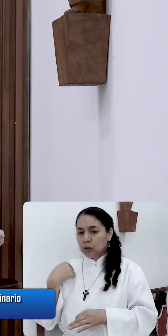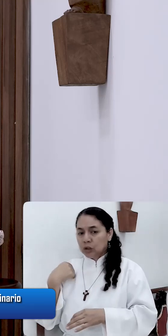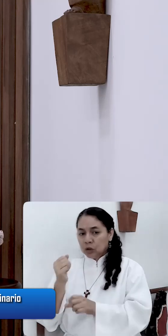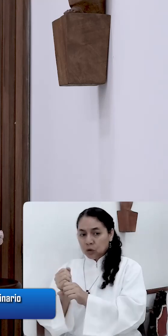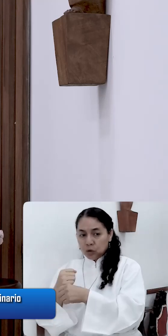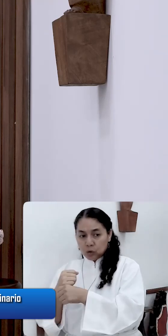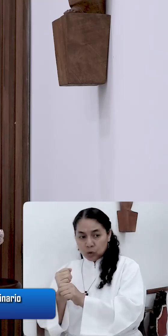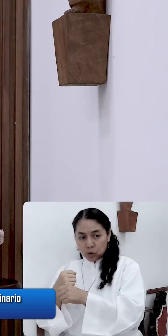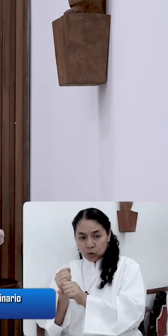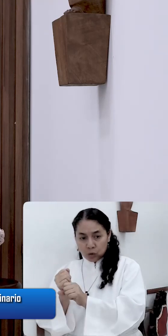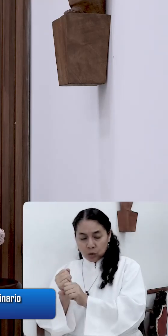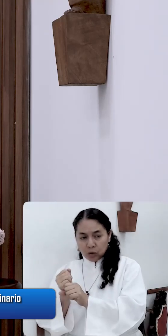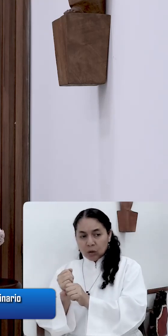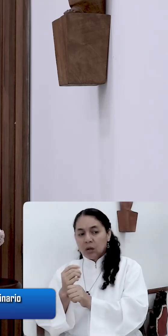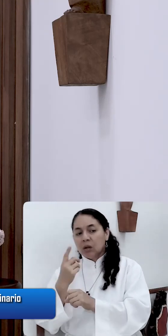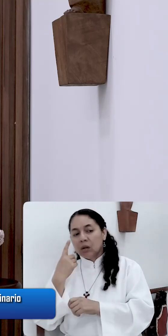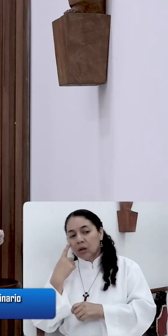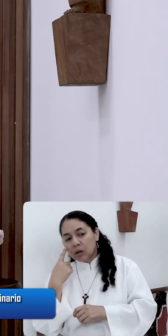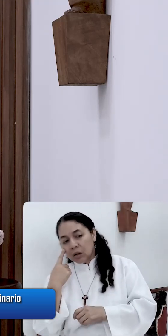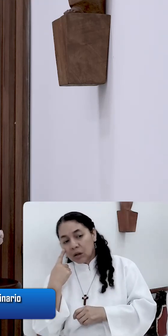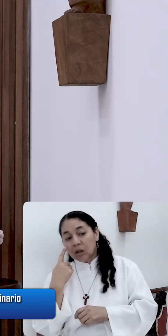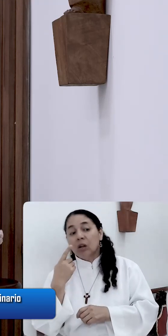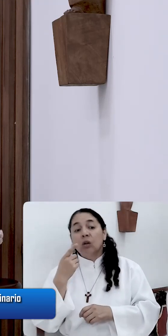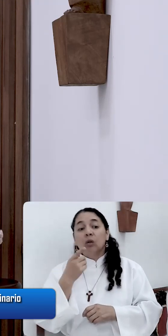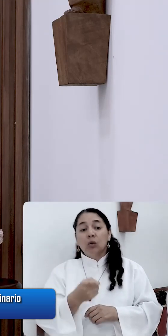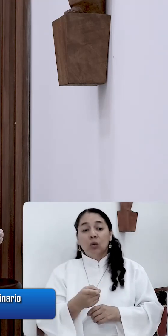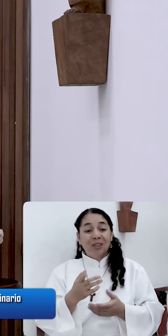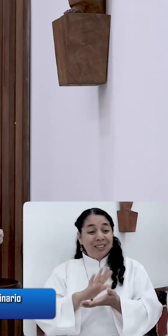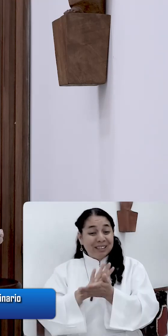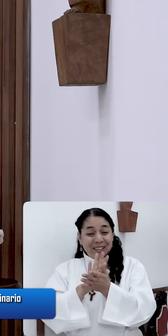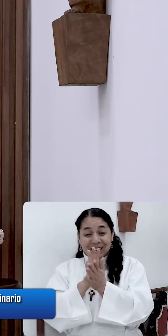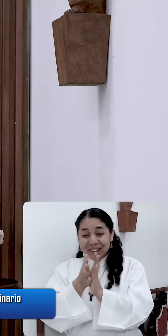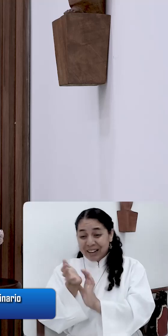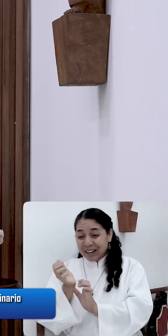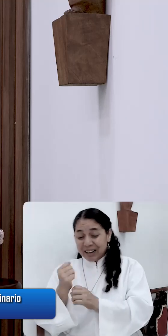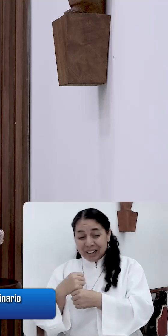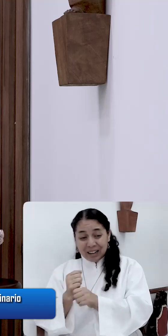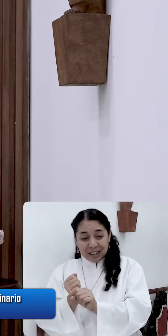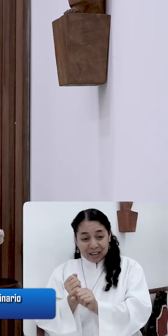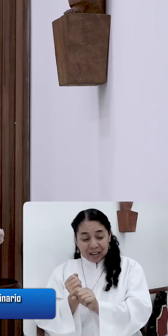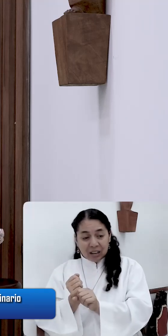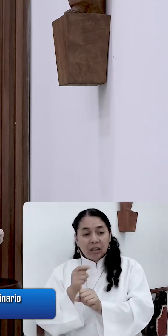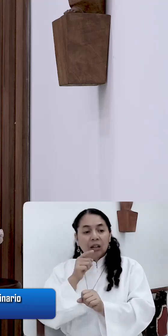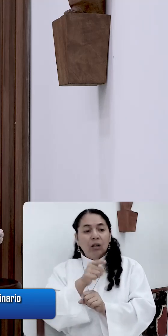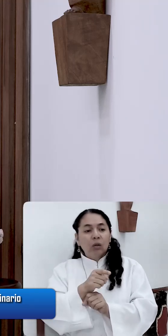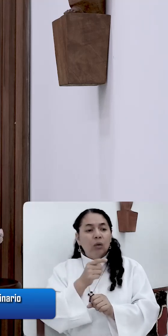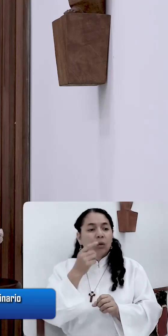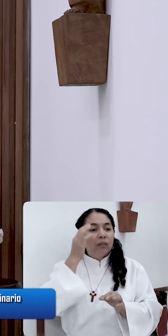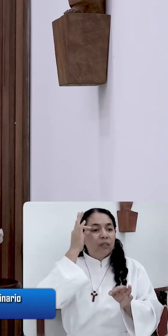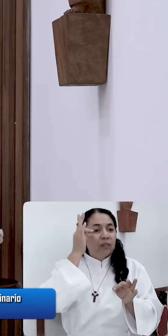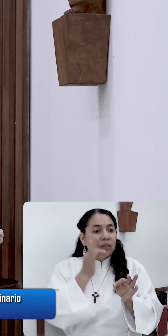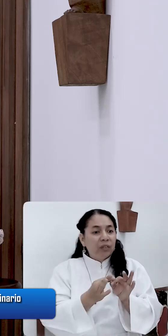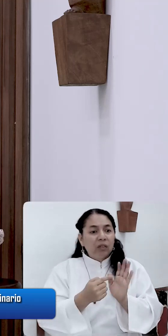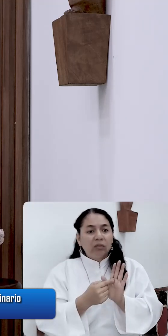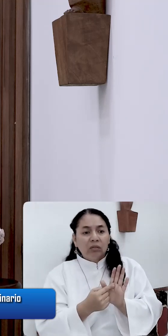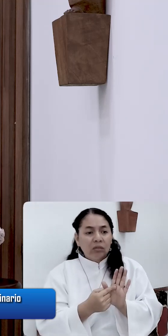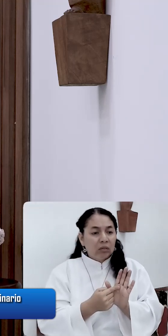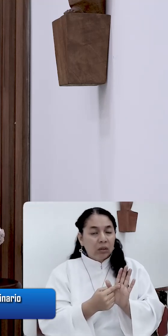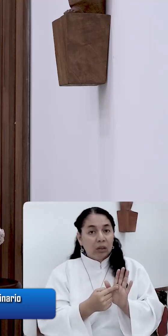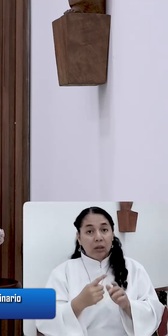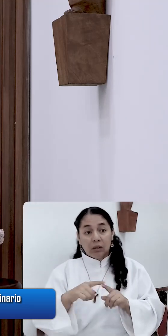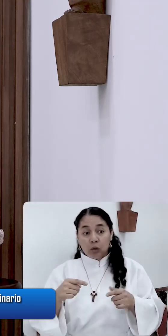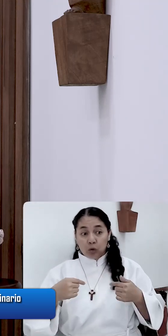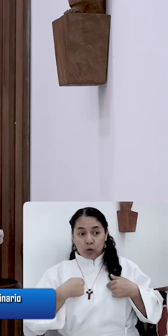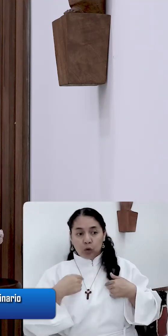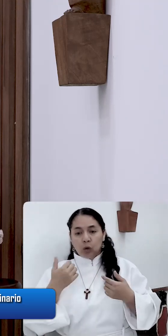tengo obras. A ver, ¿cómo sin obras me demuestras tu fe? Yo, en cambio,